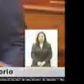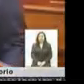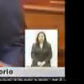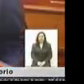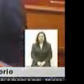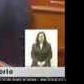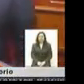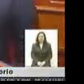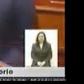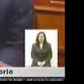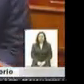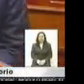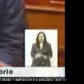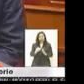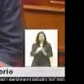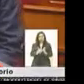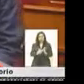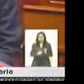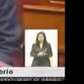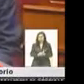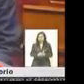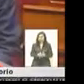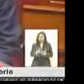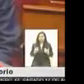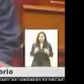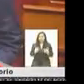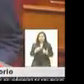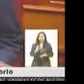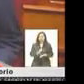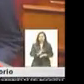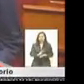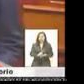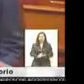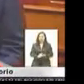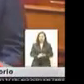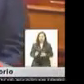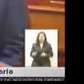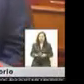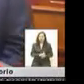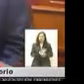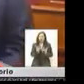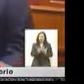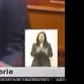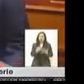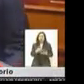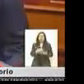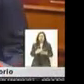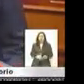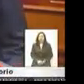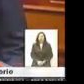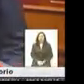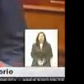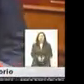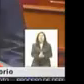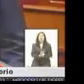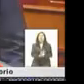Gracias, señor presidente. La Agencia de Compras tiene por objetivo central lograr una eficiente y transparente contratación de los